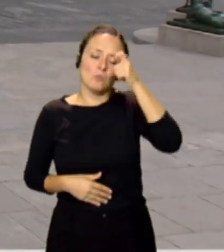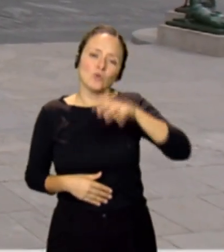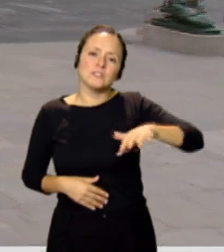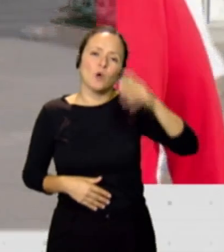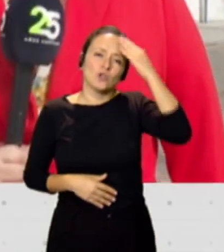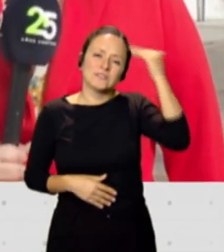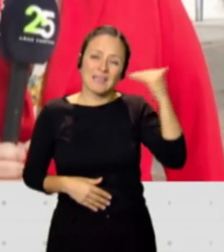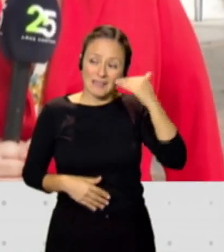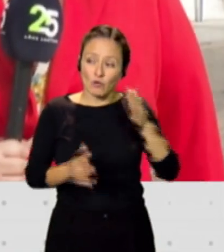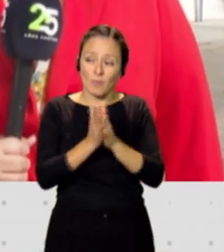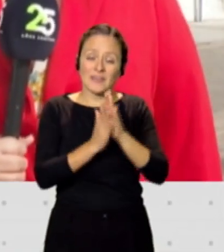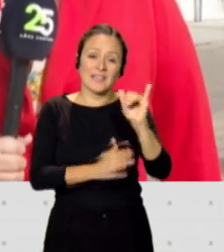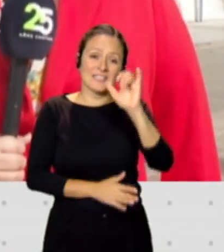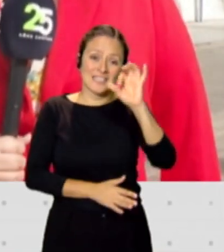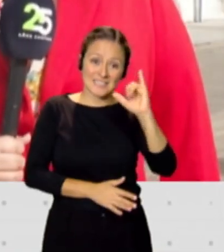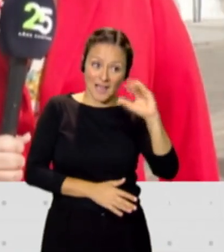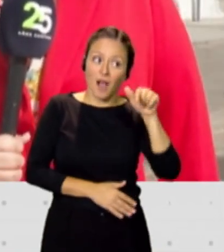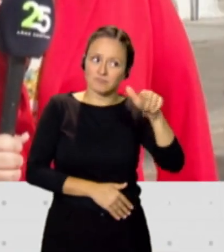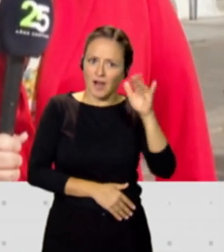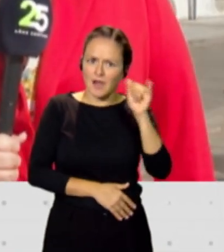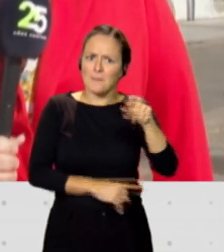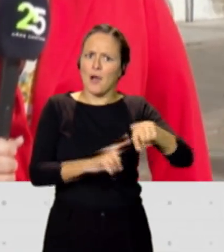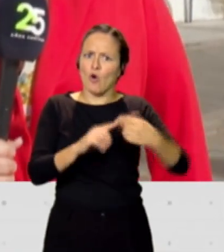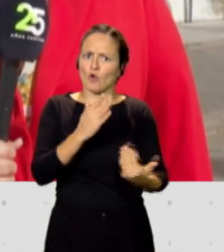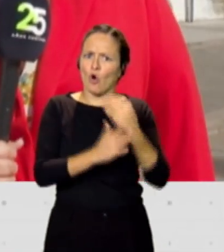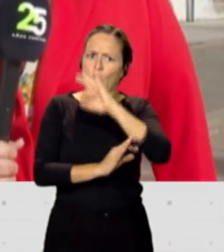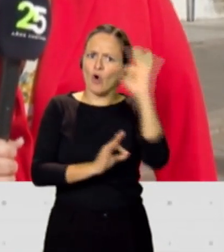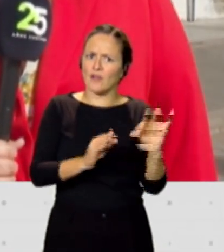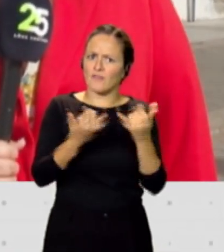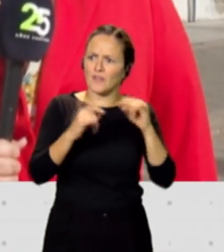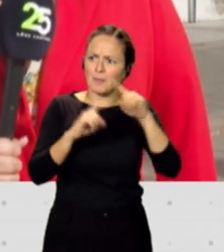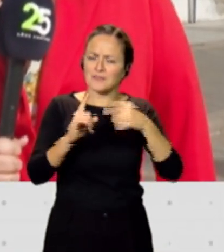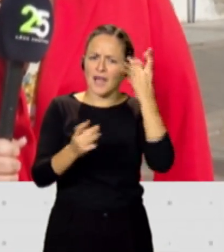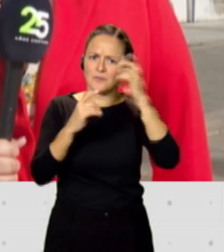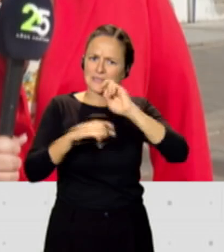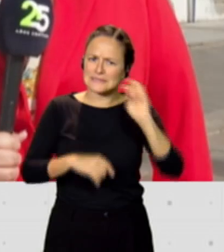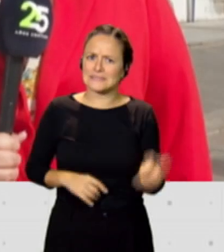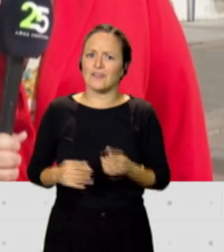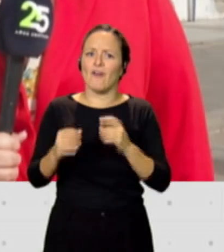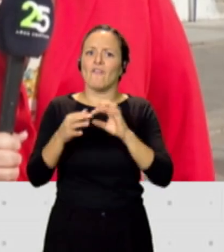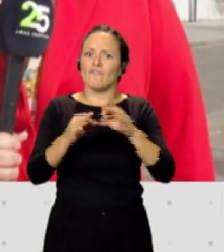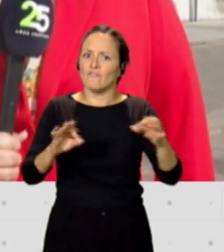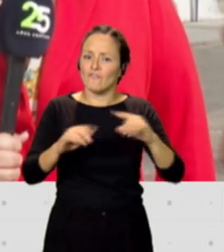Jessica Díaz porque además tiene una jornada muy festiva y ha comenzado con actividades muy familiares. Jessica.